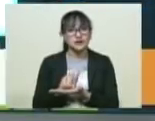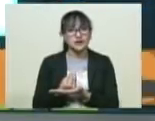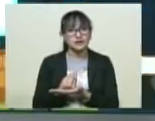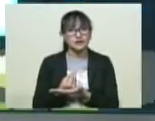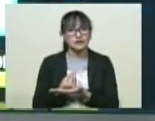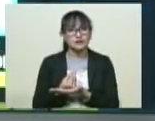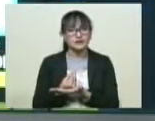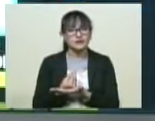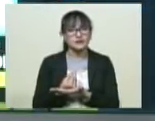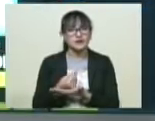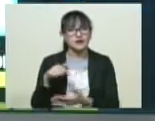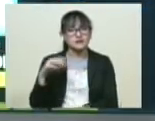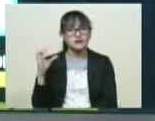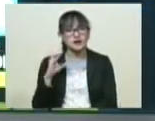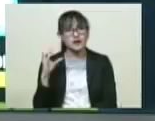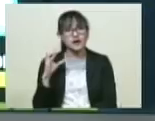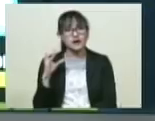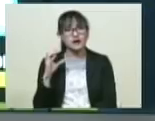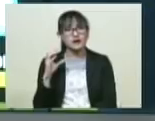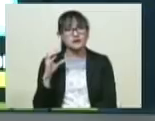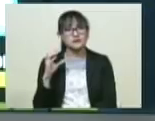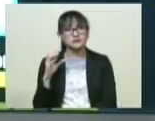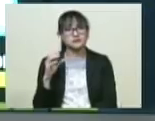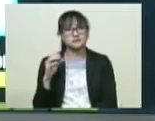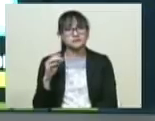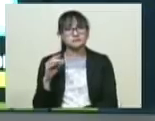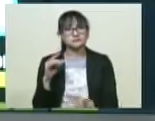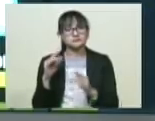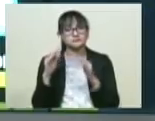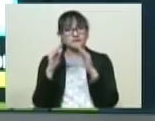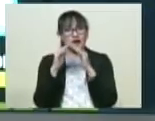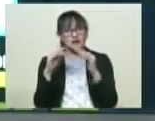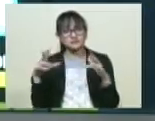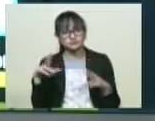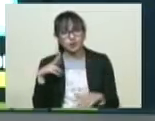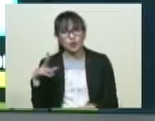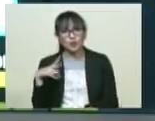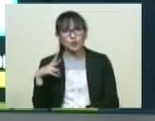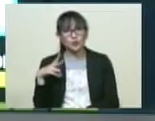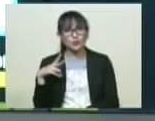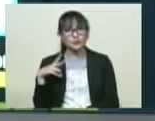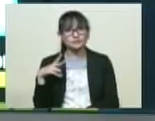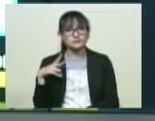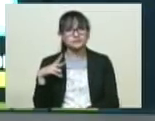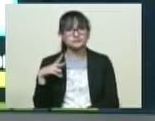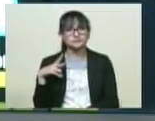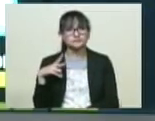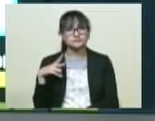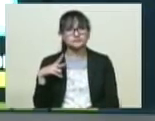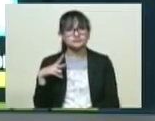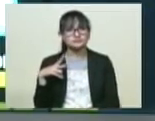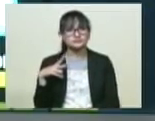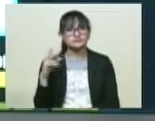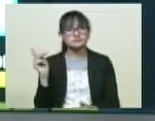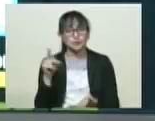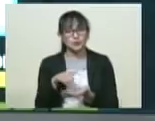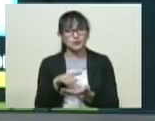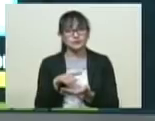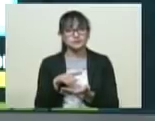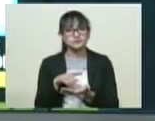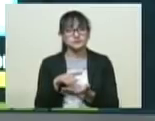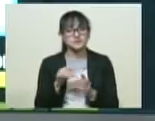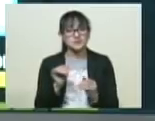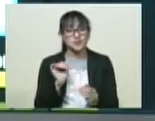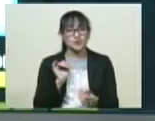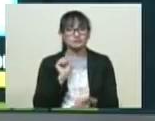Vista Hermosa, también llamada por los insurgentes El Castillo, donde se practicó la